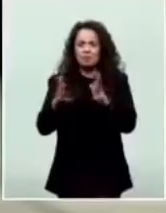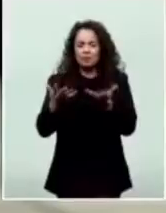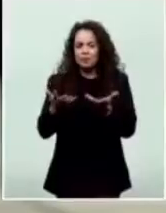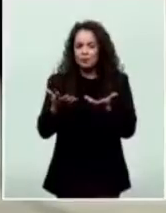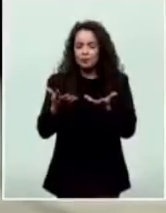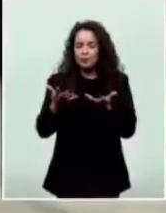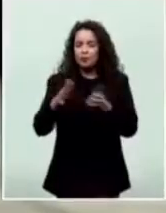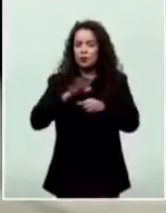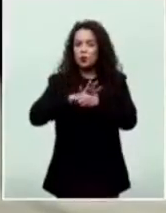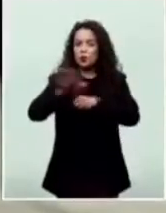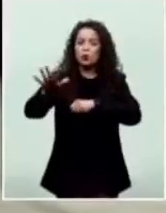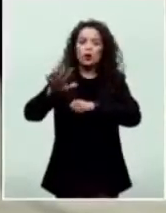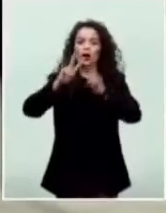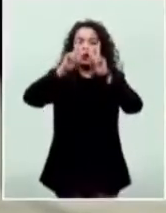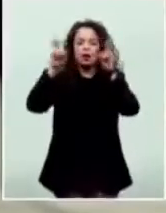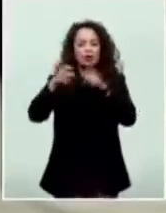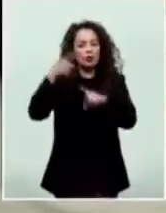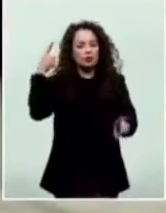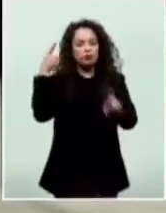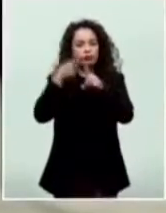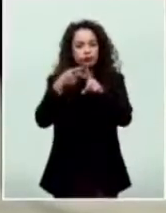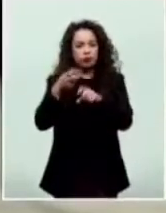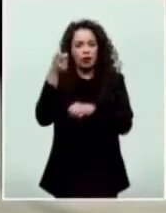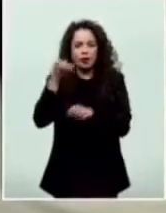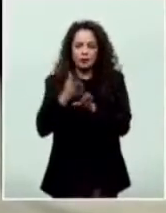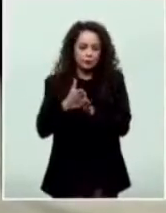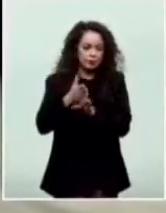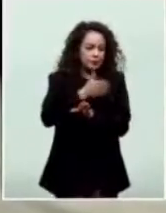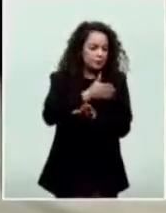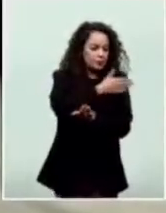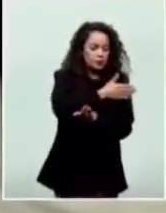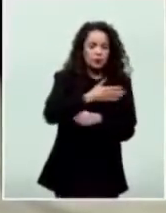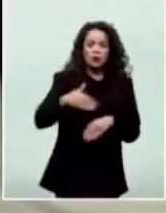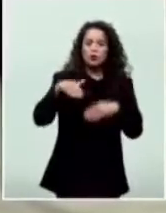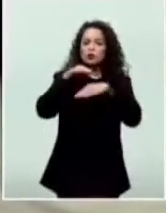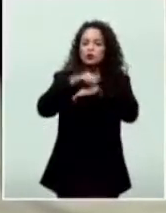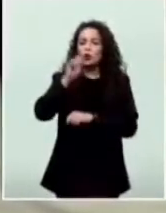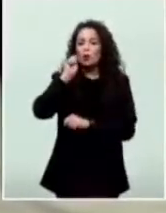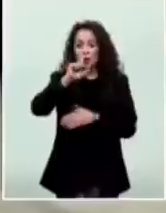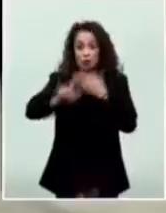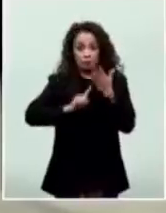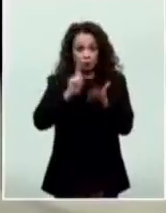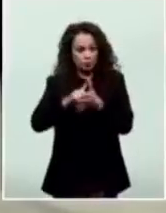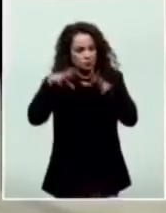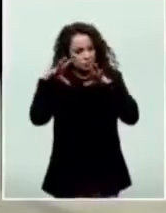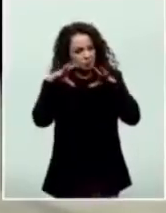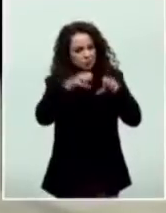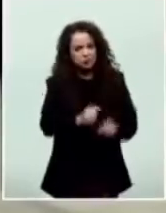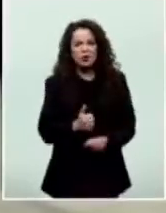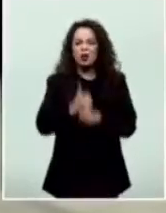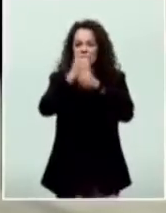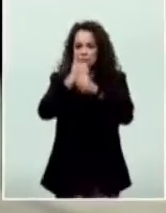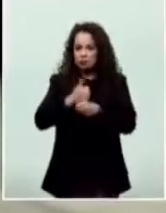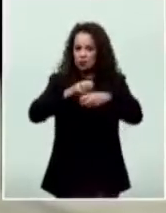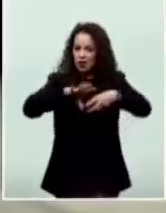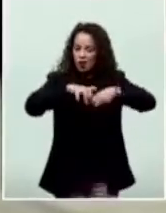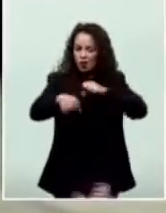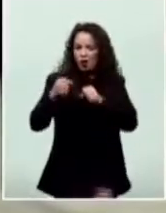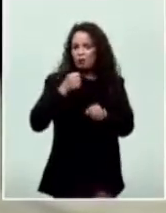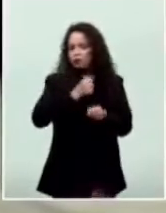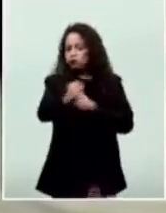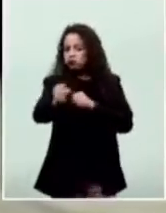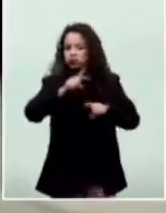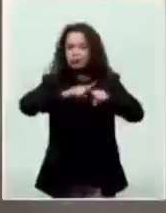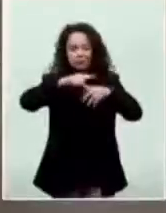¿en qué aspecto estamos hablando de estos precedentes? ¿Sobre legalidad de la detención, tortura o qué temas serían los…? Mire, por lo